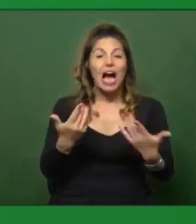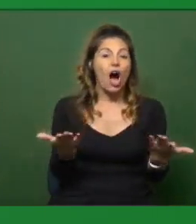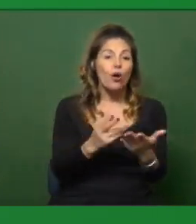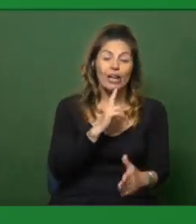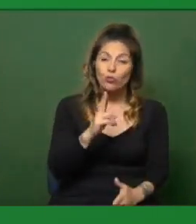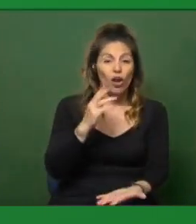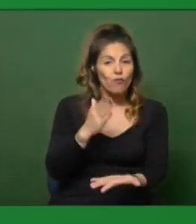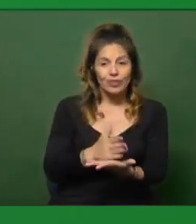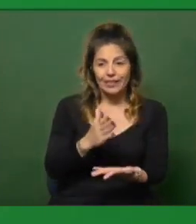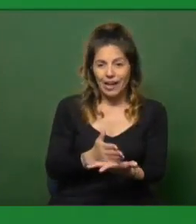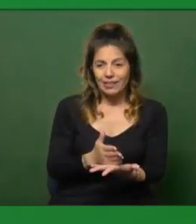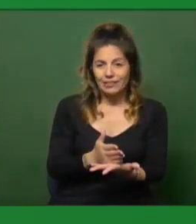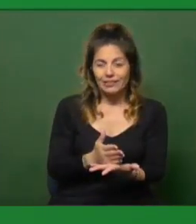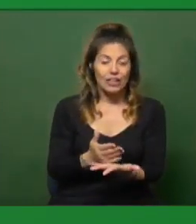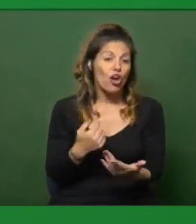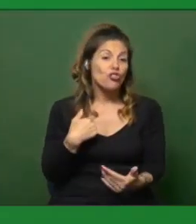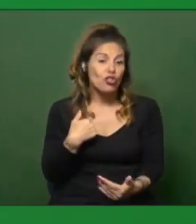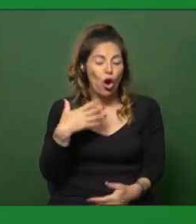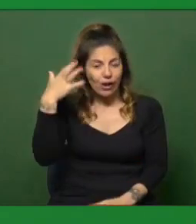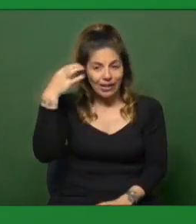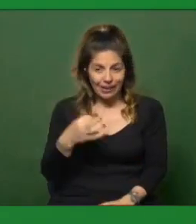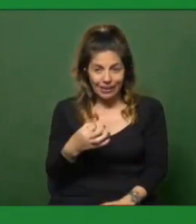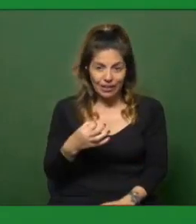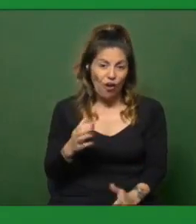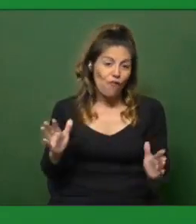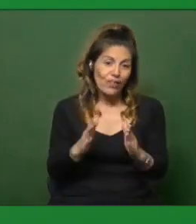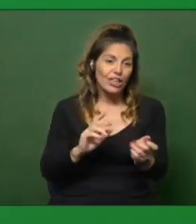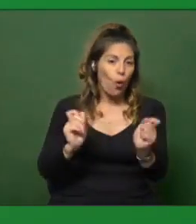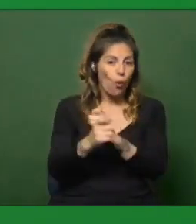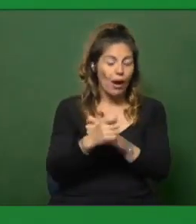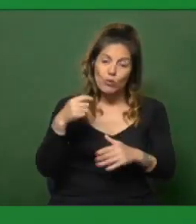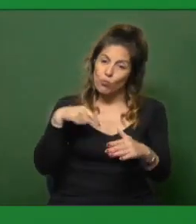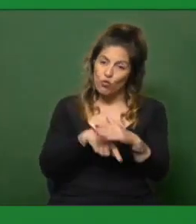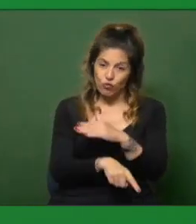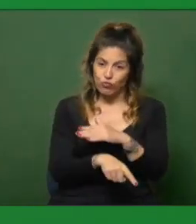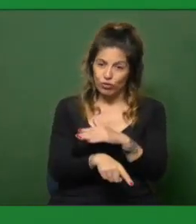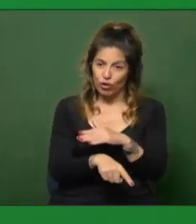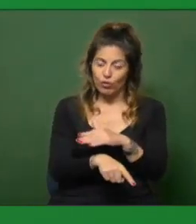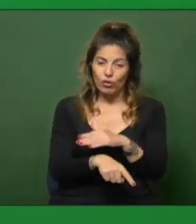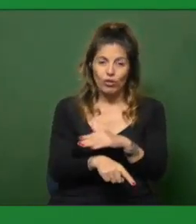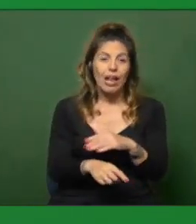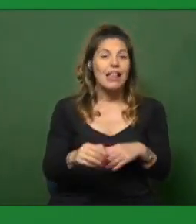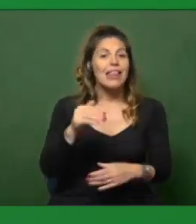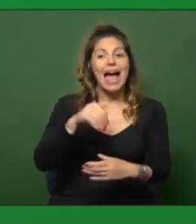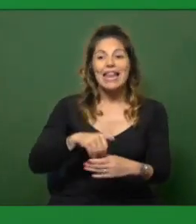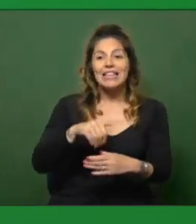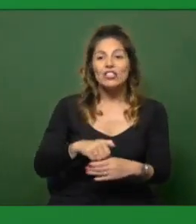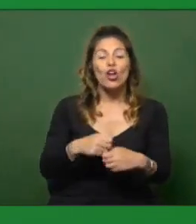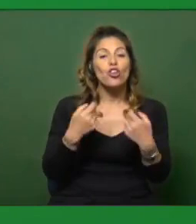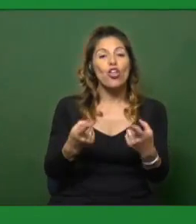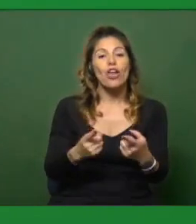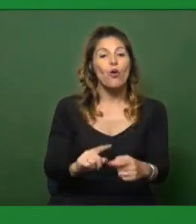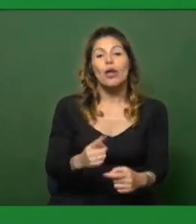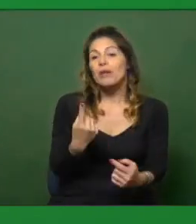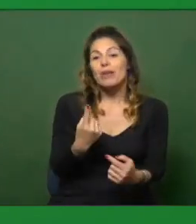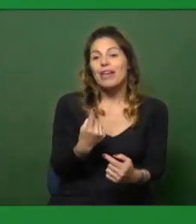final eh yo creo que estamos frente a un cambio muy profundo y la elección nos da apenas una primer